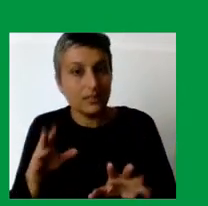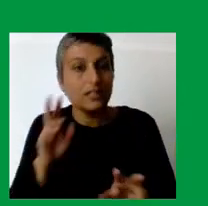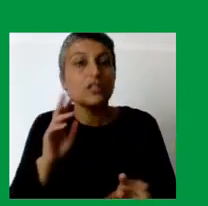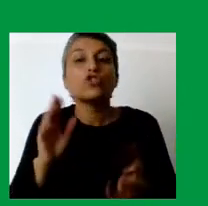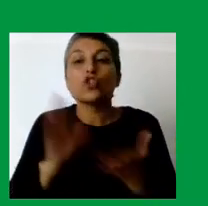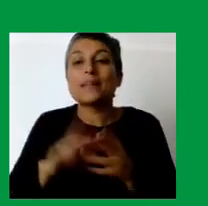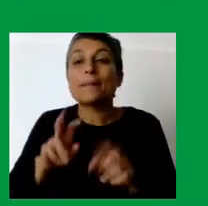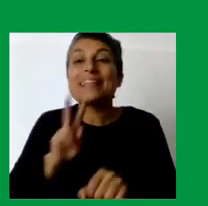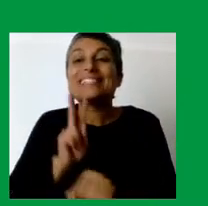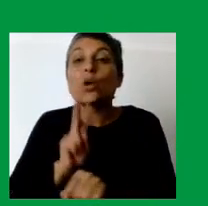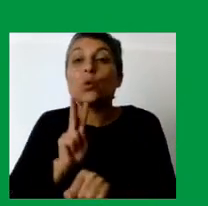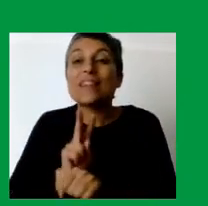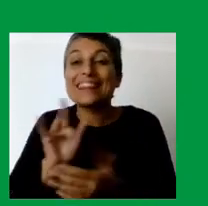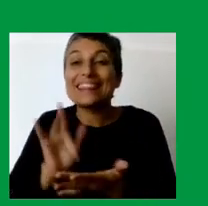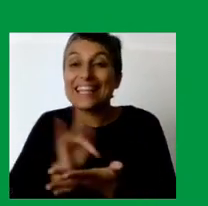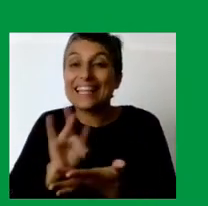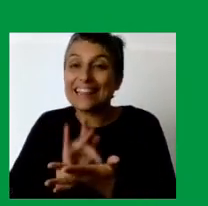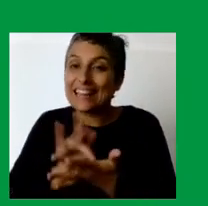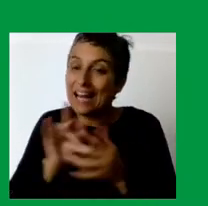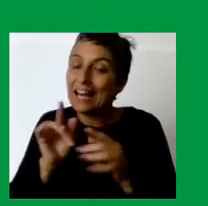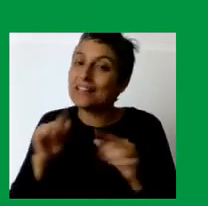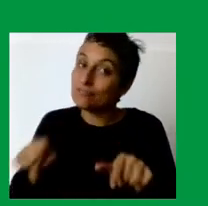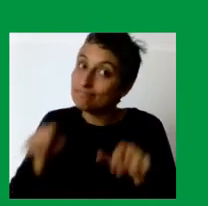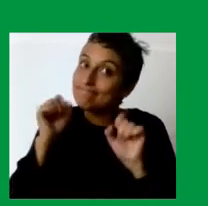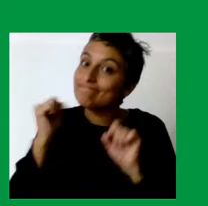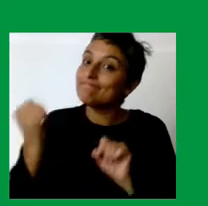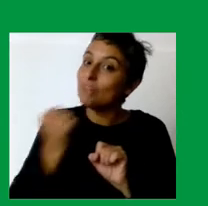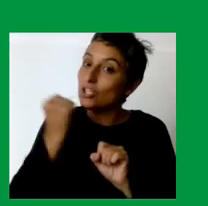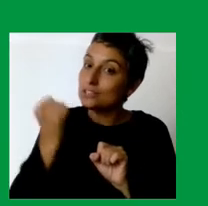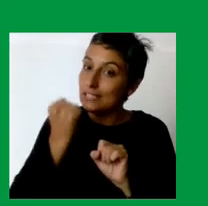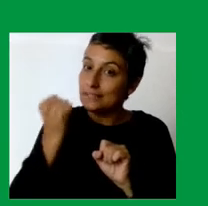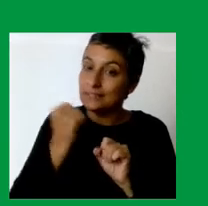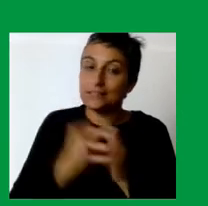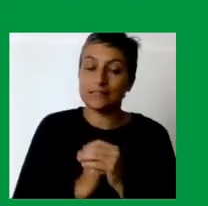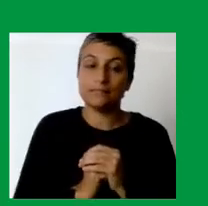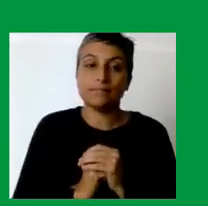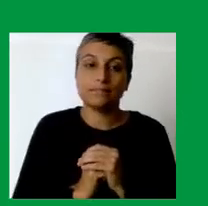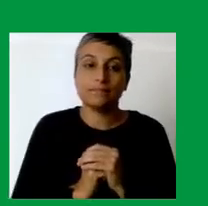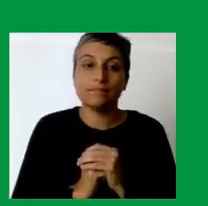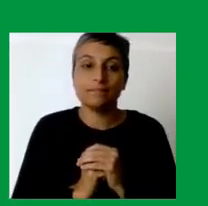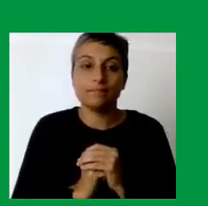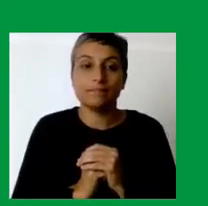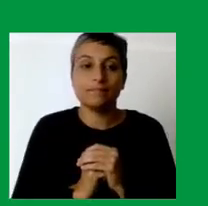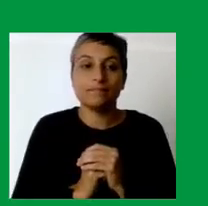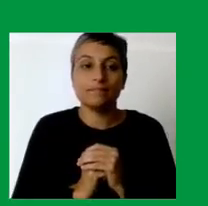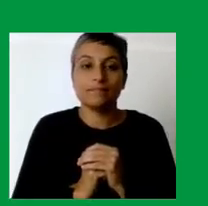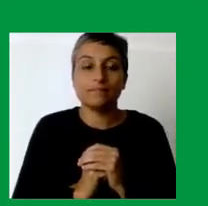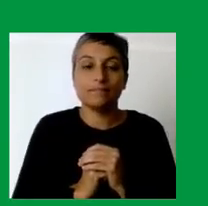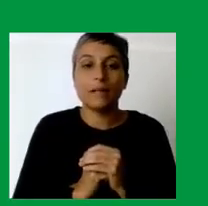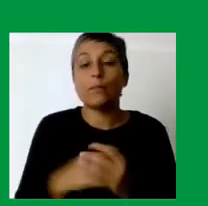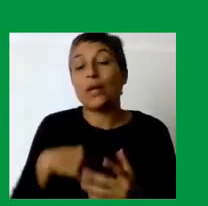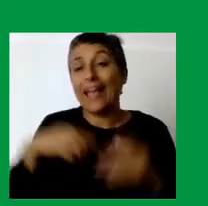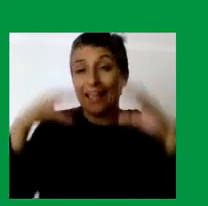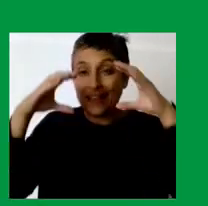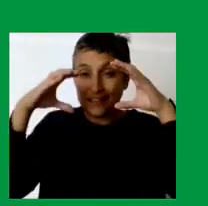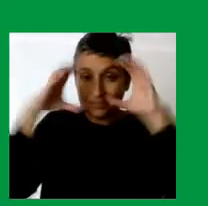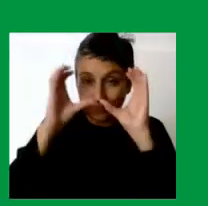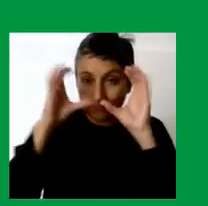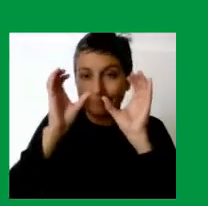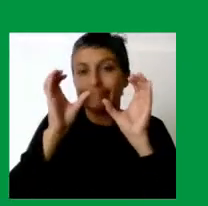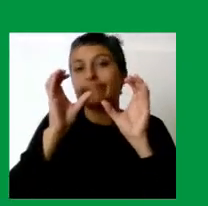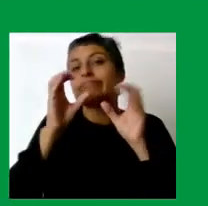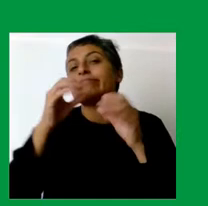seguridad digital, es muy, muy importante, ¿no? Por esto que decíamos, están las GAFAM, como Google, Amazon, Facebook,